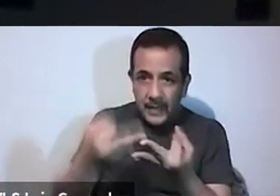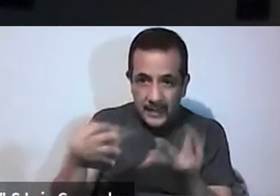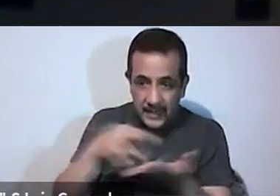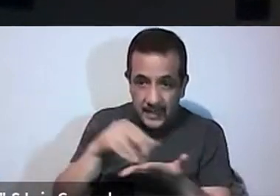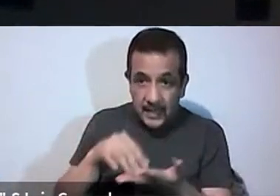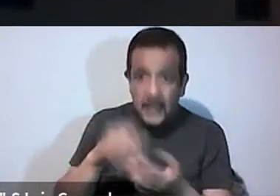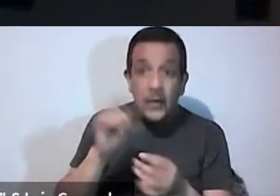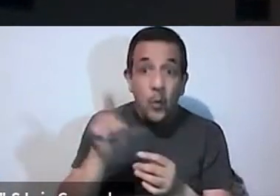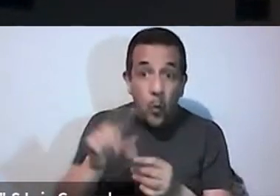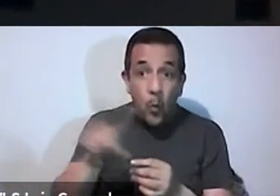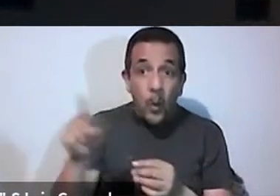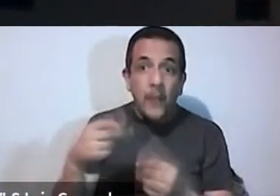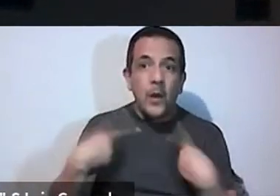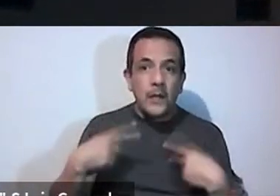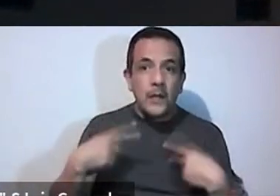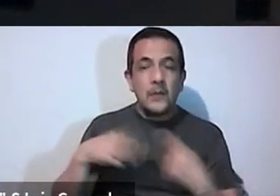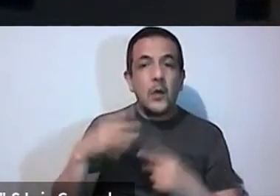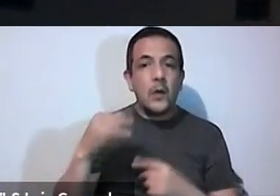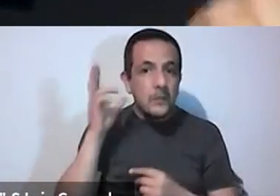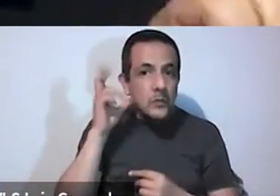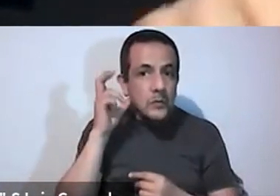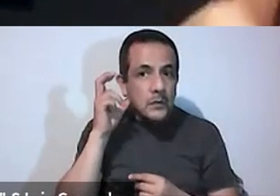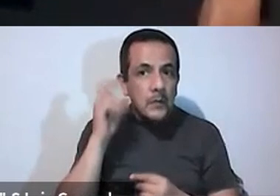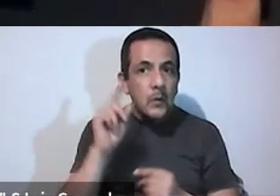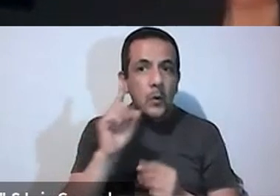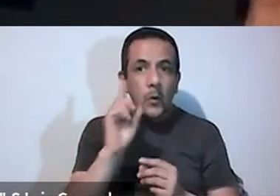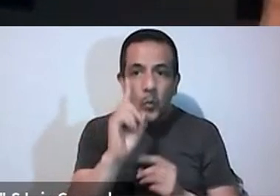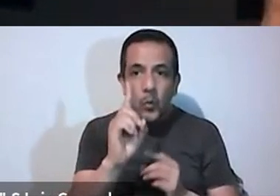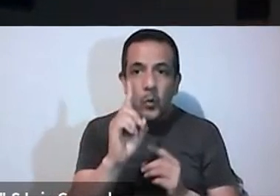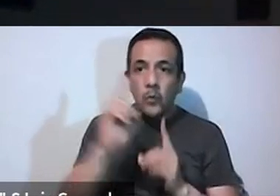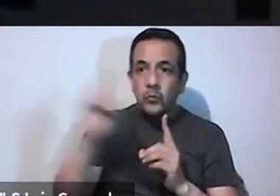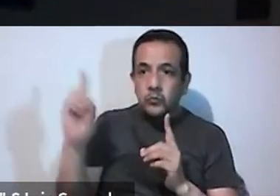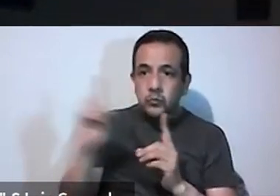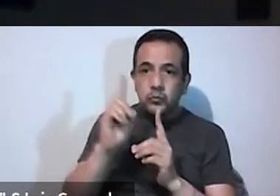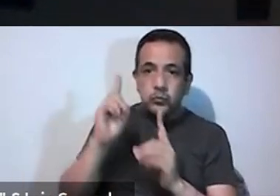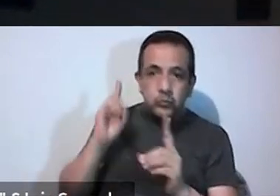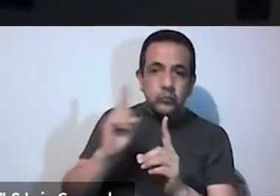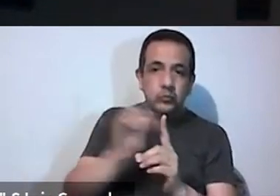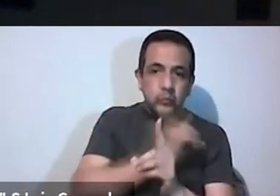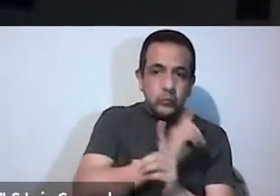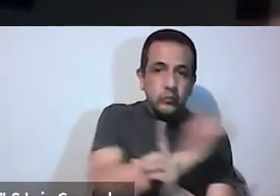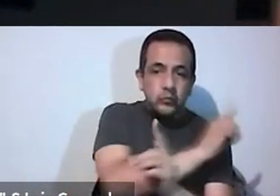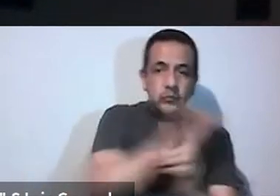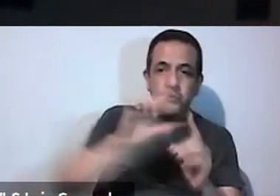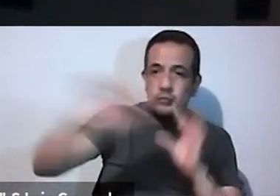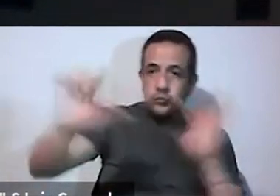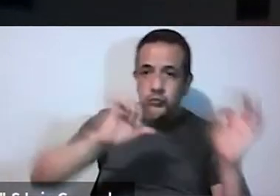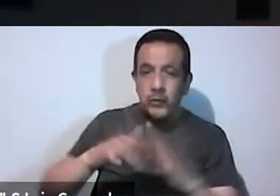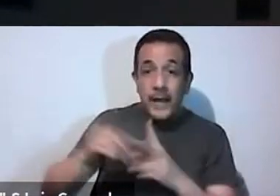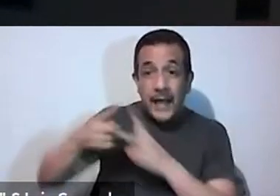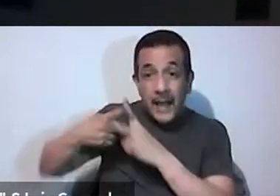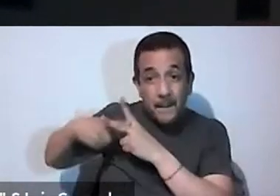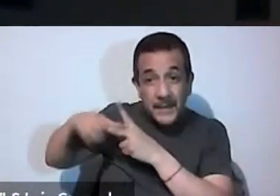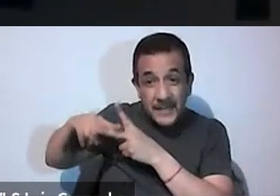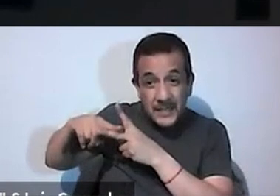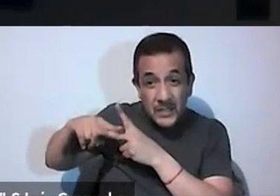fueron retirando uno tras otro, comenzando por los más viejos, hasta dejar